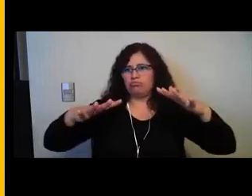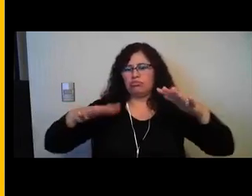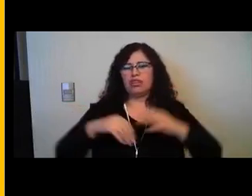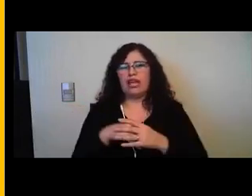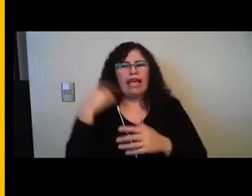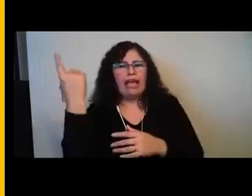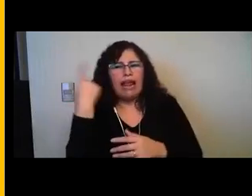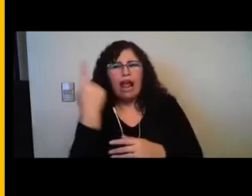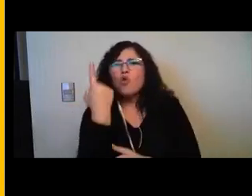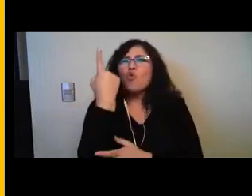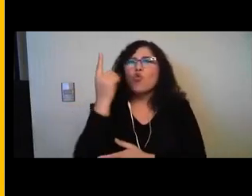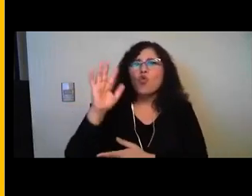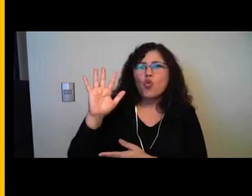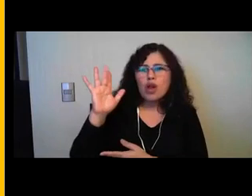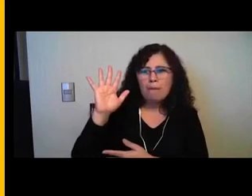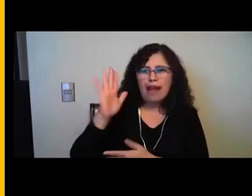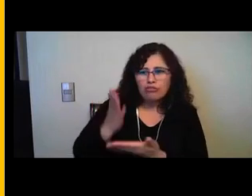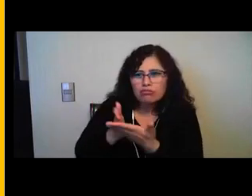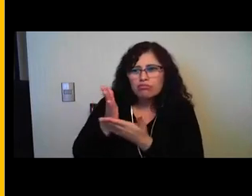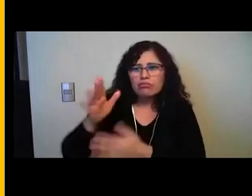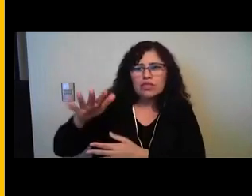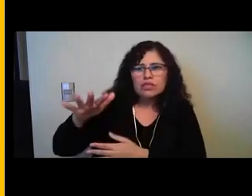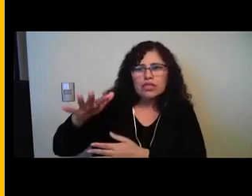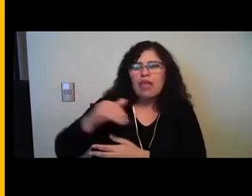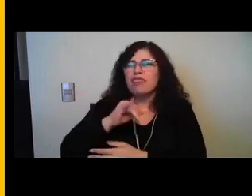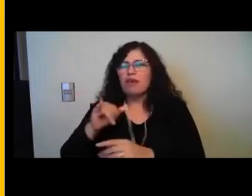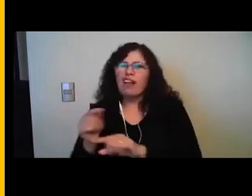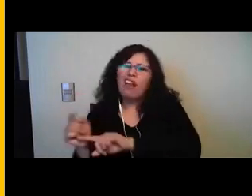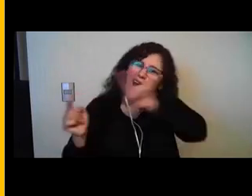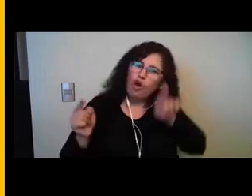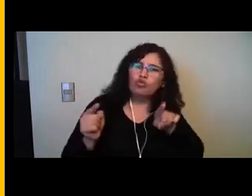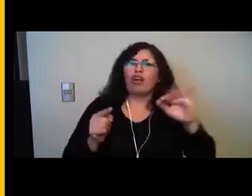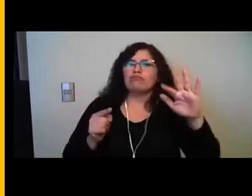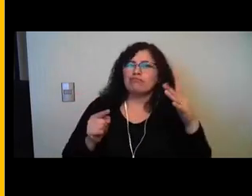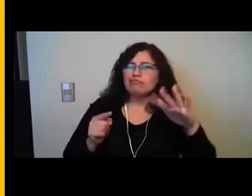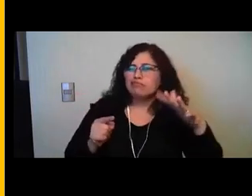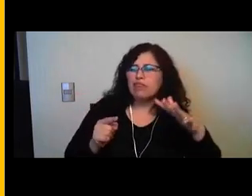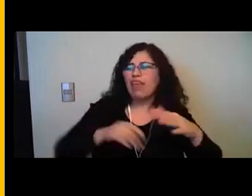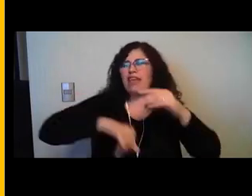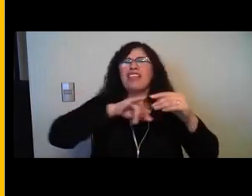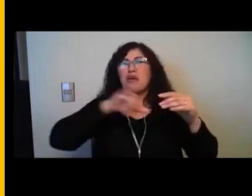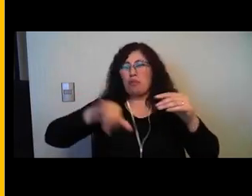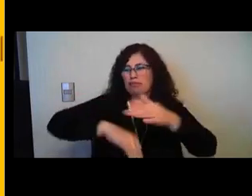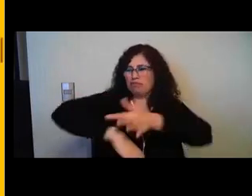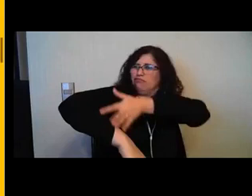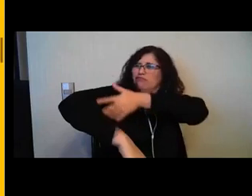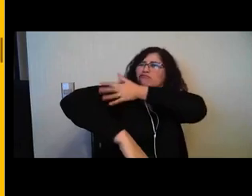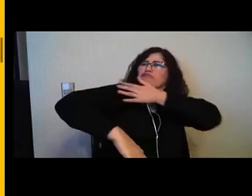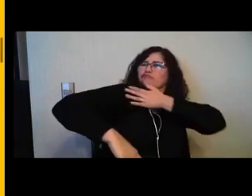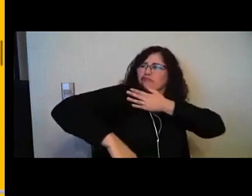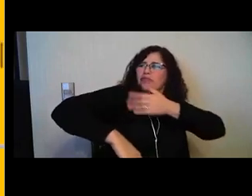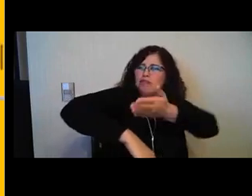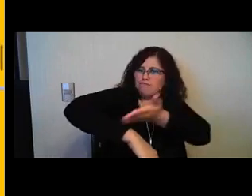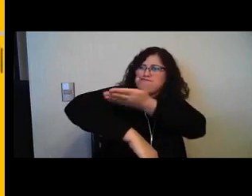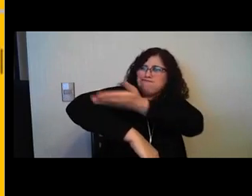comienzan en una mano y ya después comienzan a afectar toda la extremidad superior y la extremidad